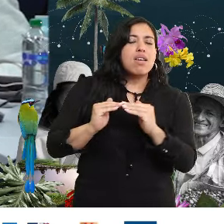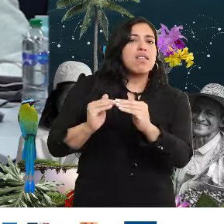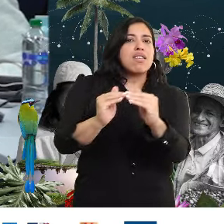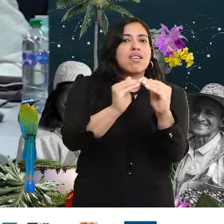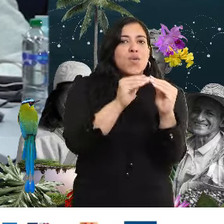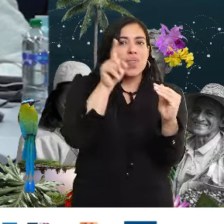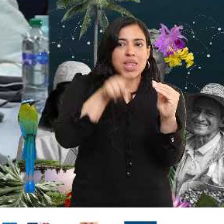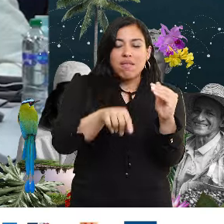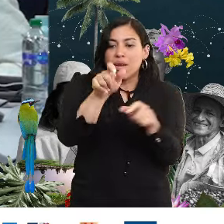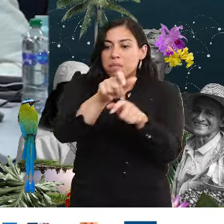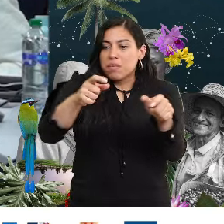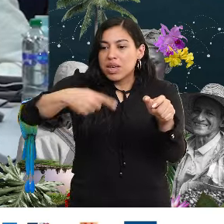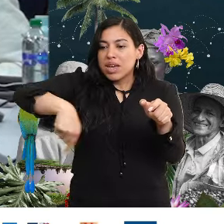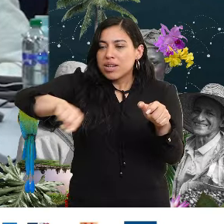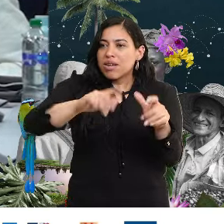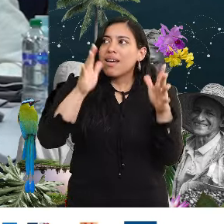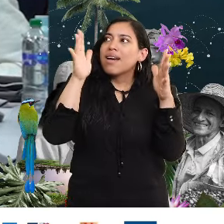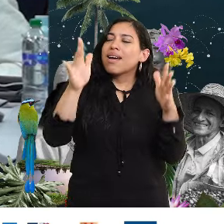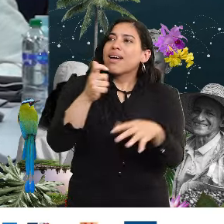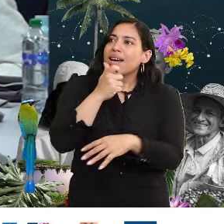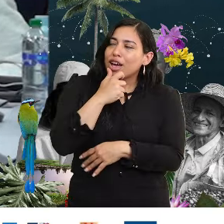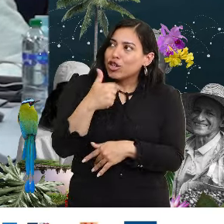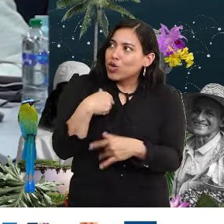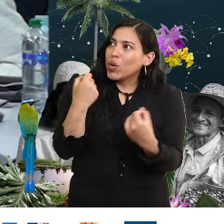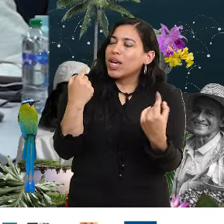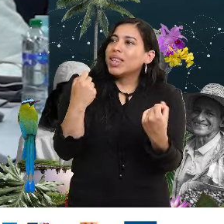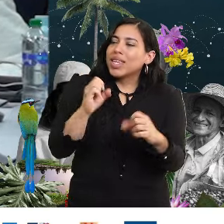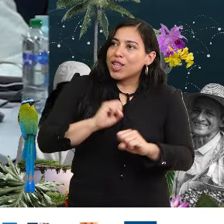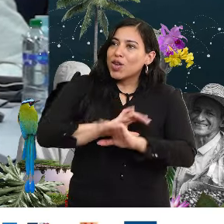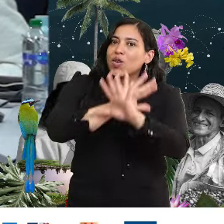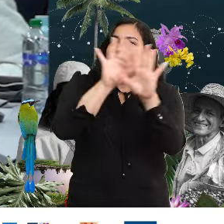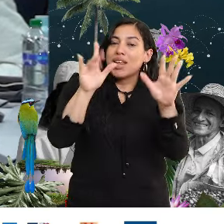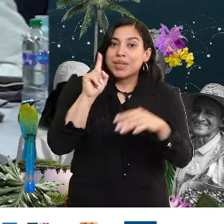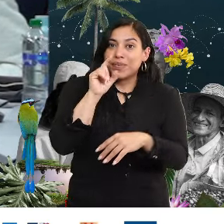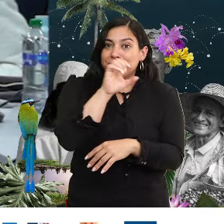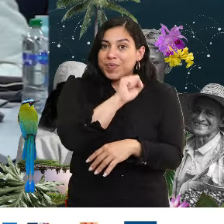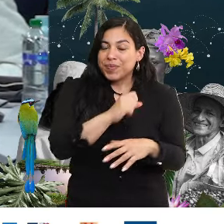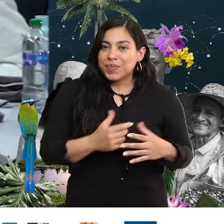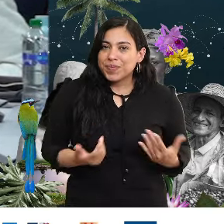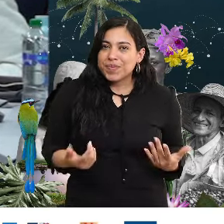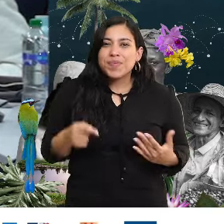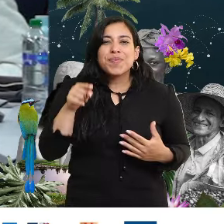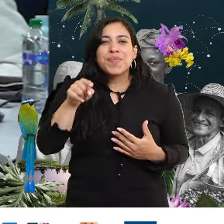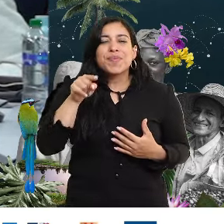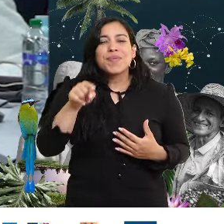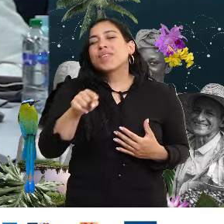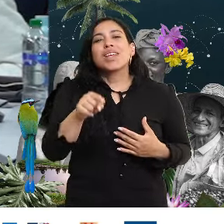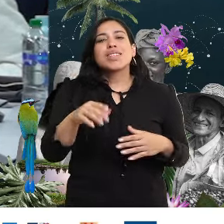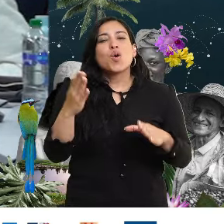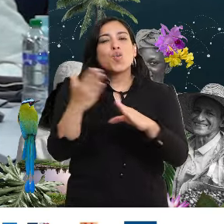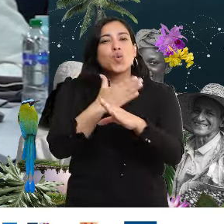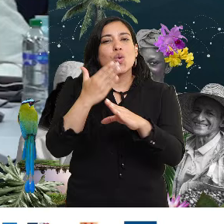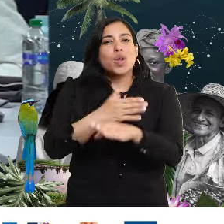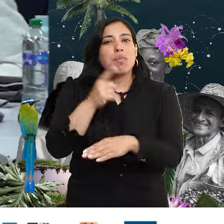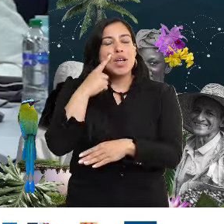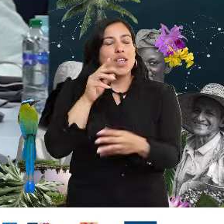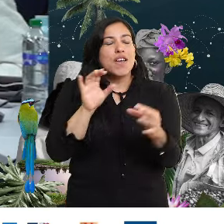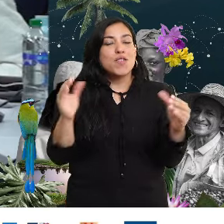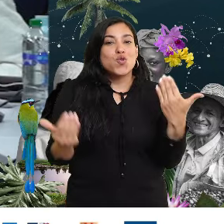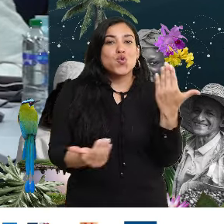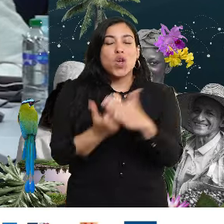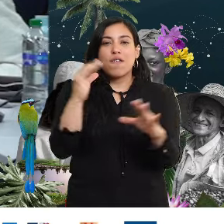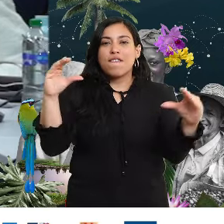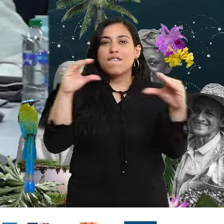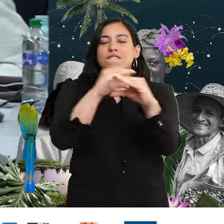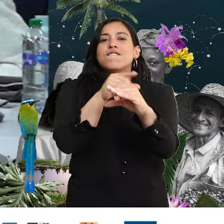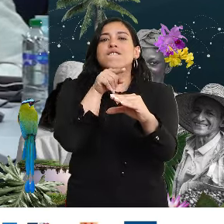equitativos donde la gente se siente escuchada y reconocida en eso. Entonces, esos lentes de sensibilidad al conflicto creo que es un nuevo enfoque que se